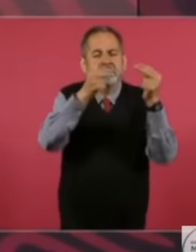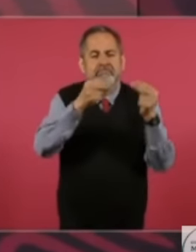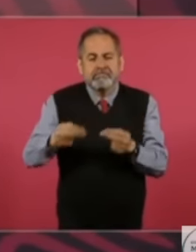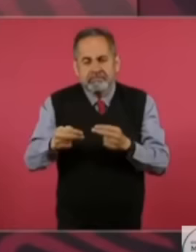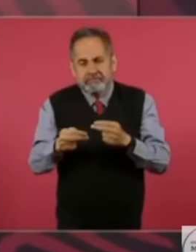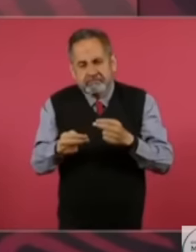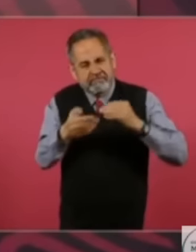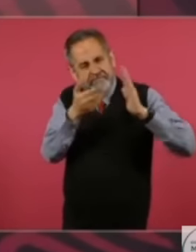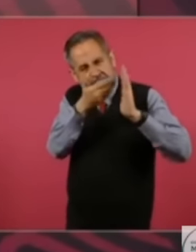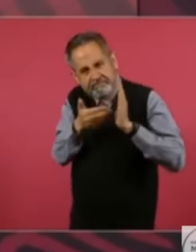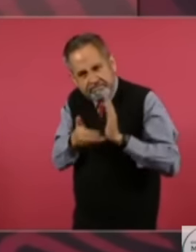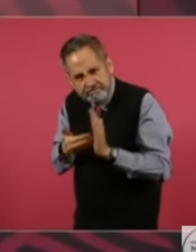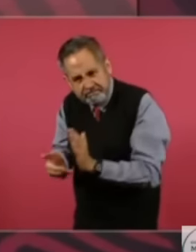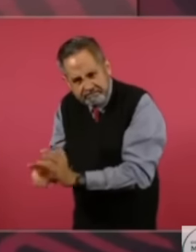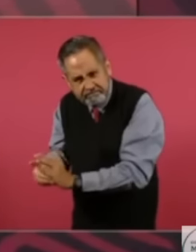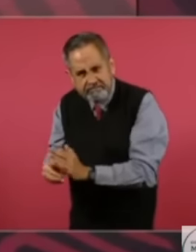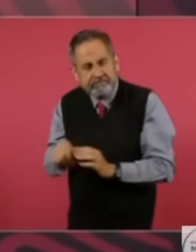escaleras.